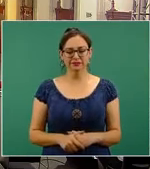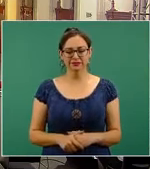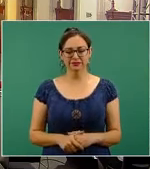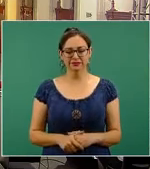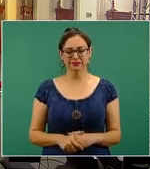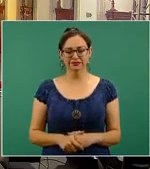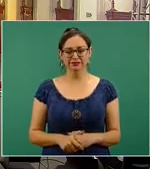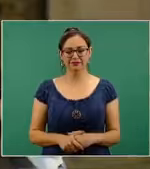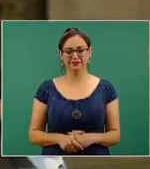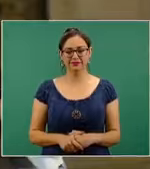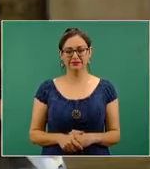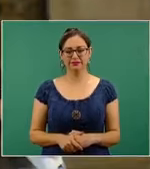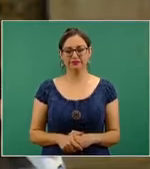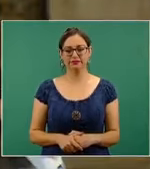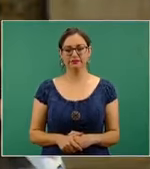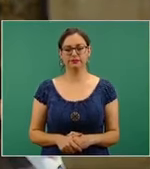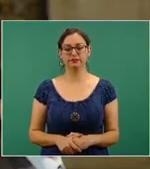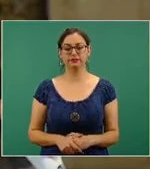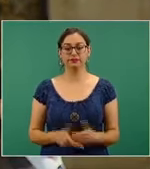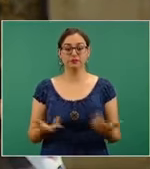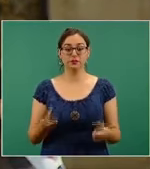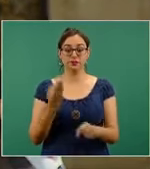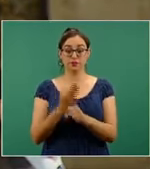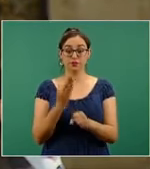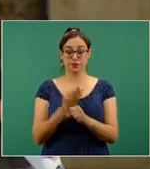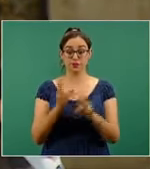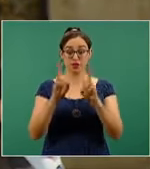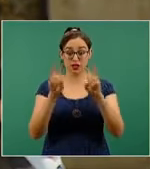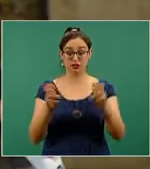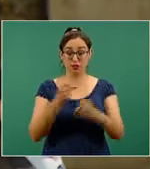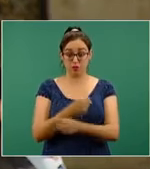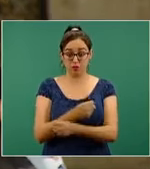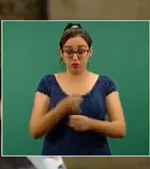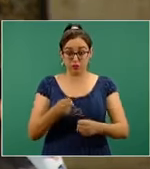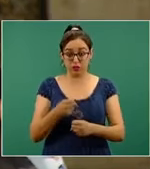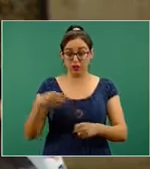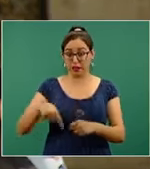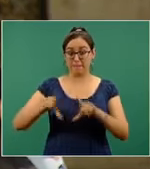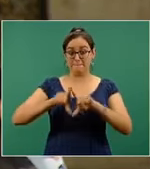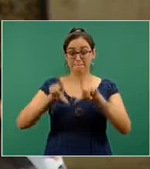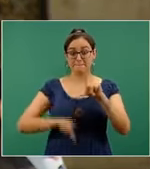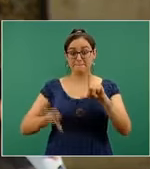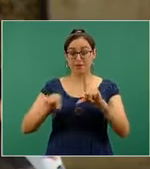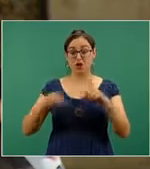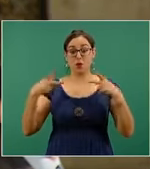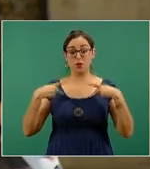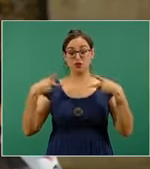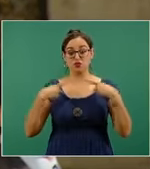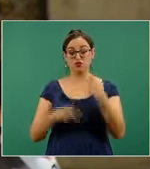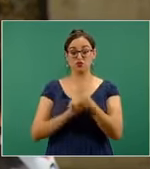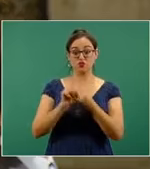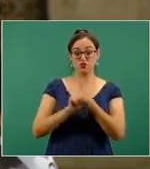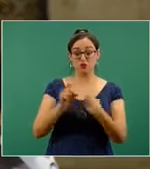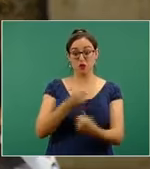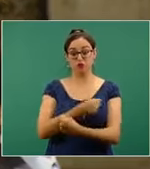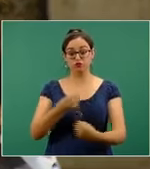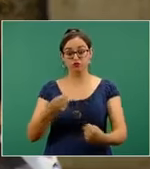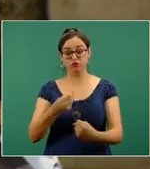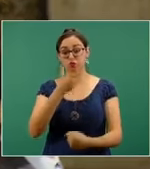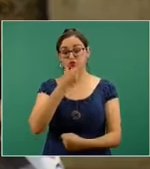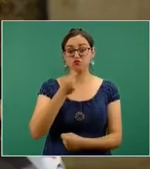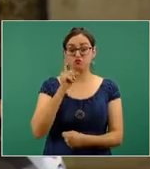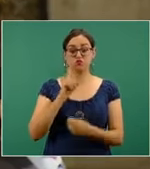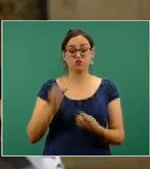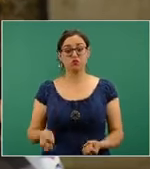¿cuántos estamos hablando de obesidad? ¿Cuál es el número de mexicanos ahorita que tienen este problema, hombres y mujeres? Y de este número